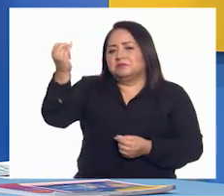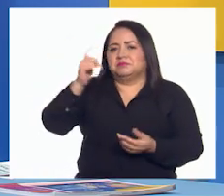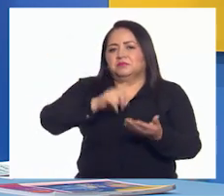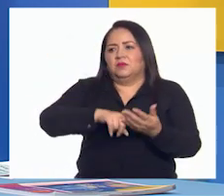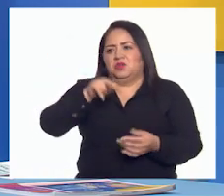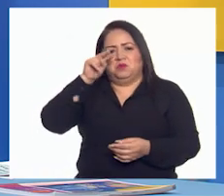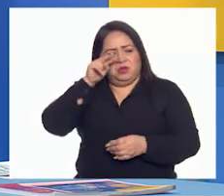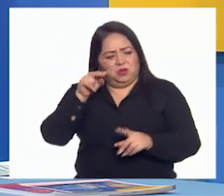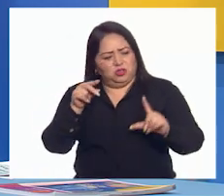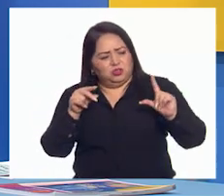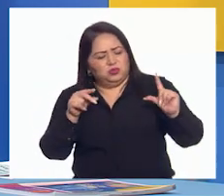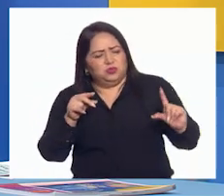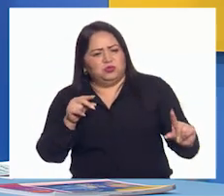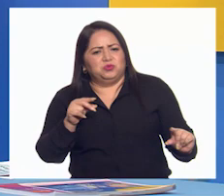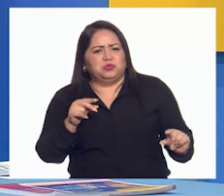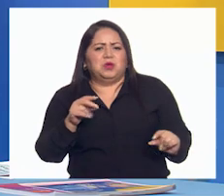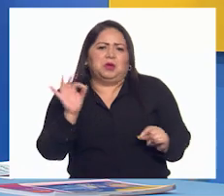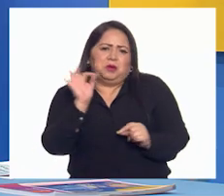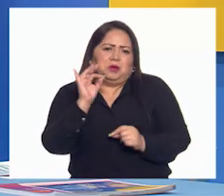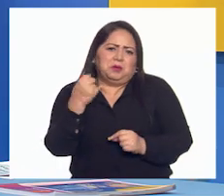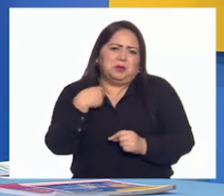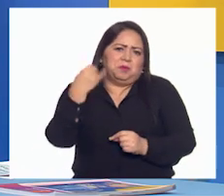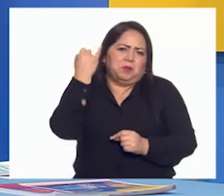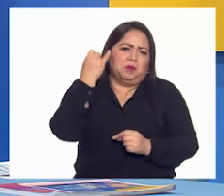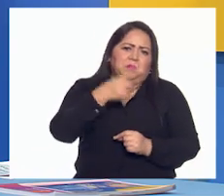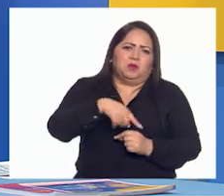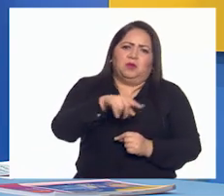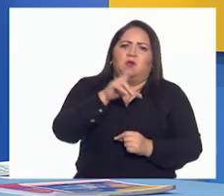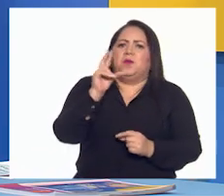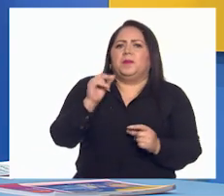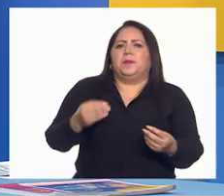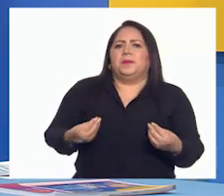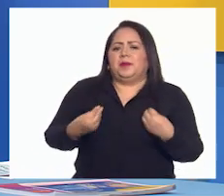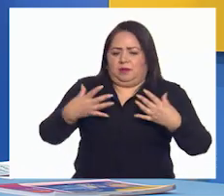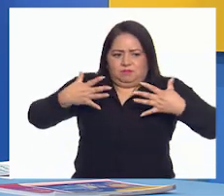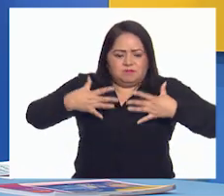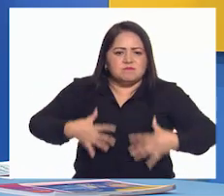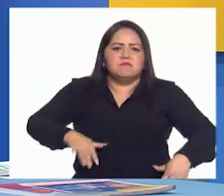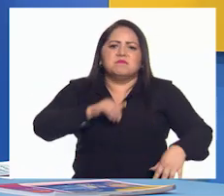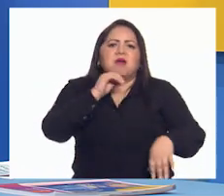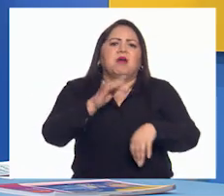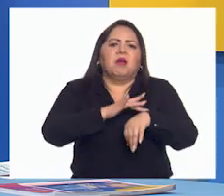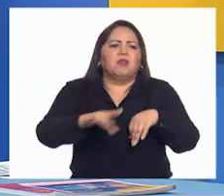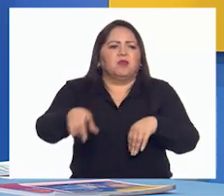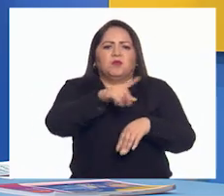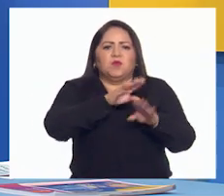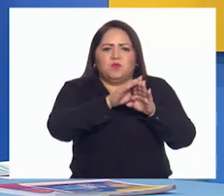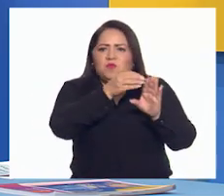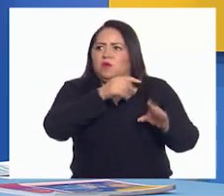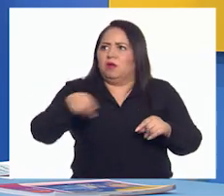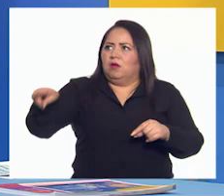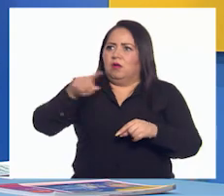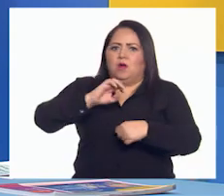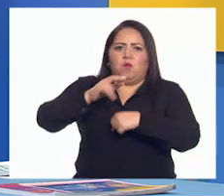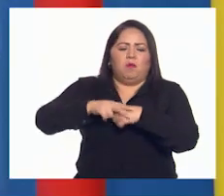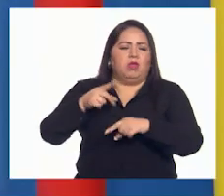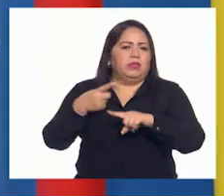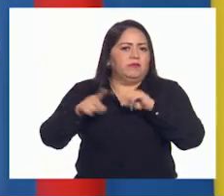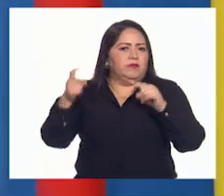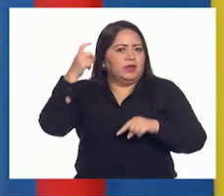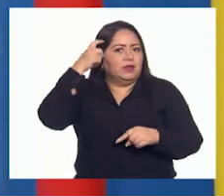vieron inferiores a ellos. Con eso me refiero a que no vivían, ni se vestían, ni se organizaban de la misma manera que los